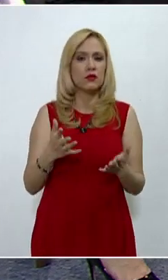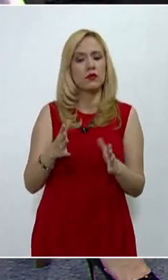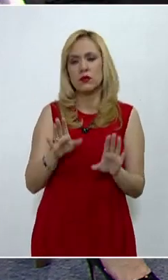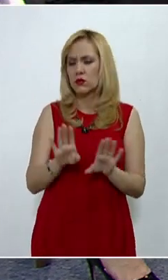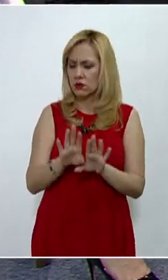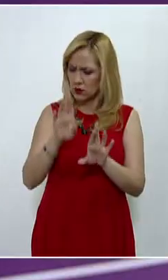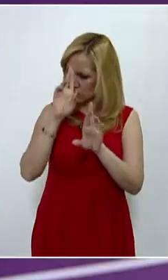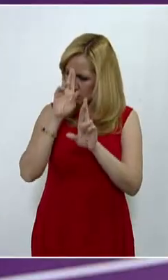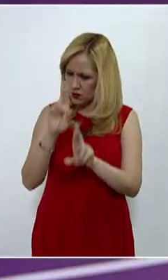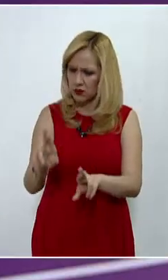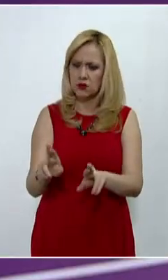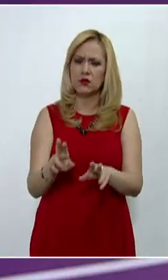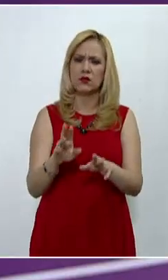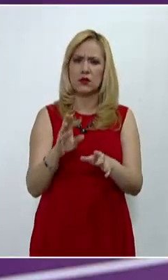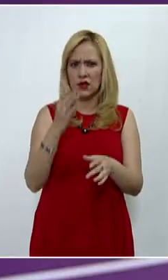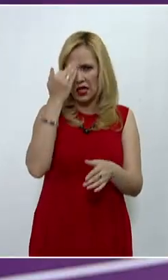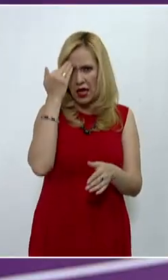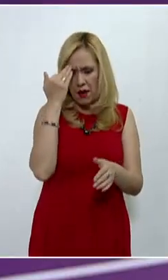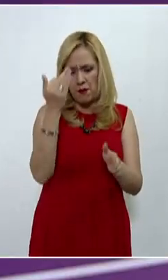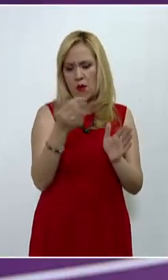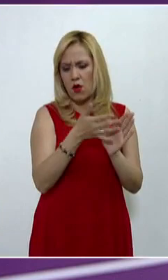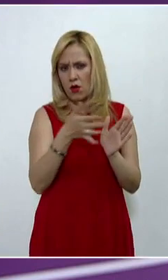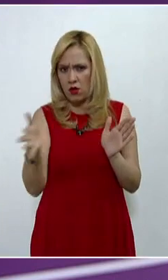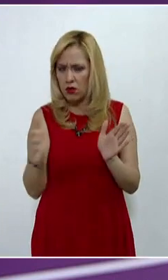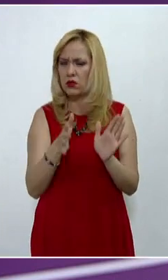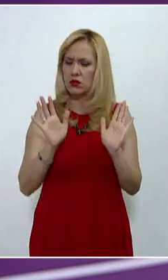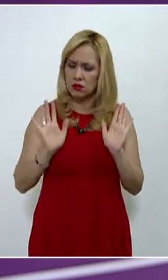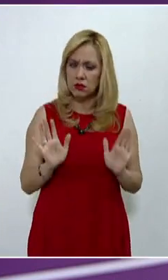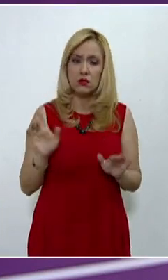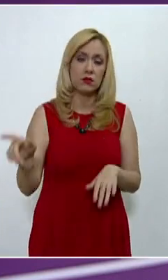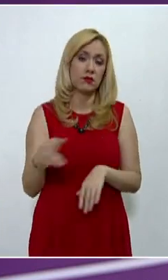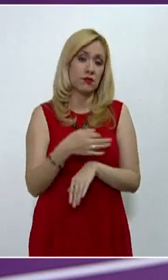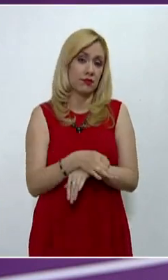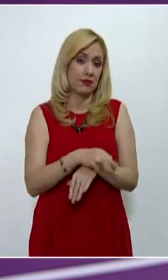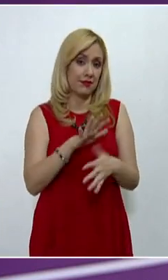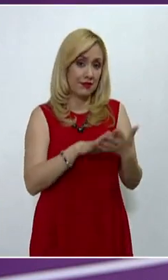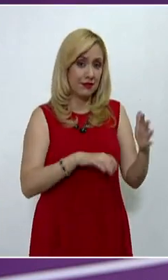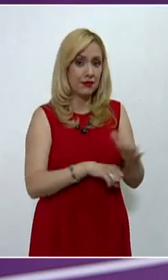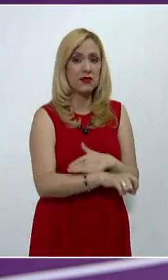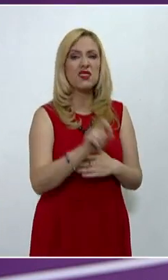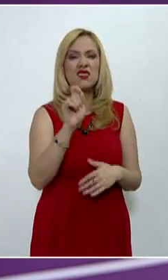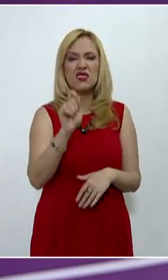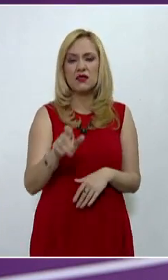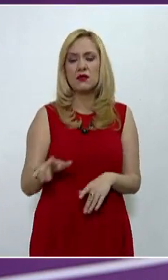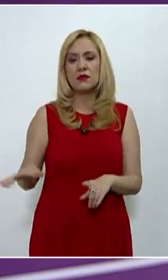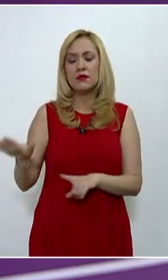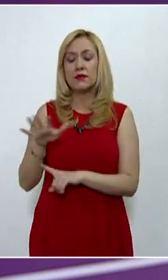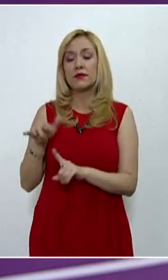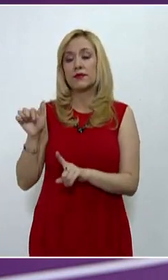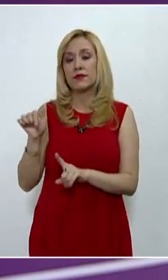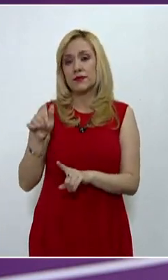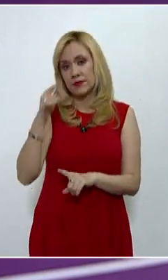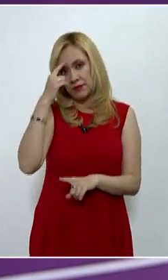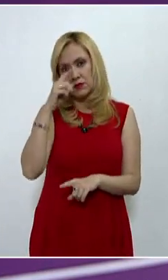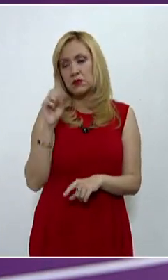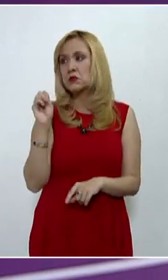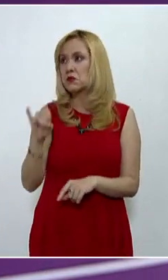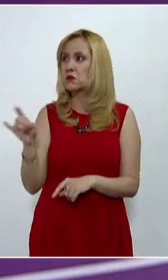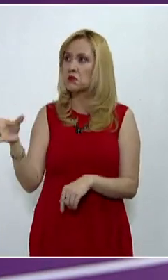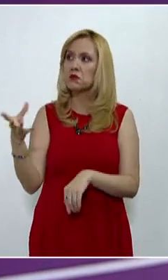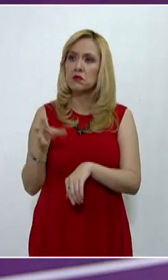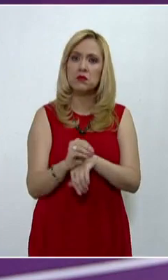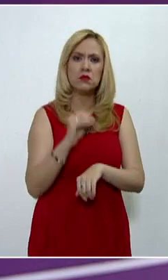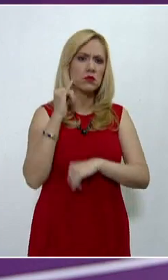proporcionalidad, racionalidad, de tal suerte que en efecto la prisión preventiva en general es una figura admitida por los